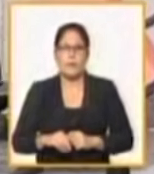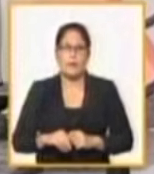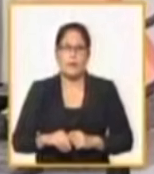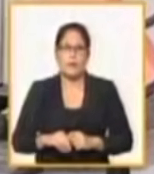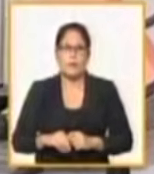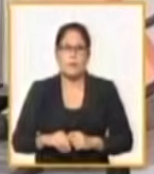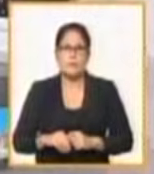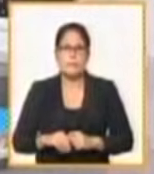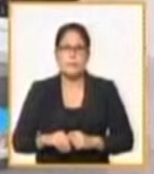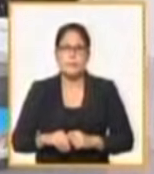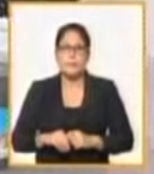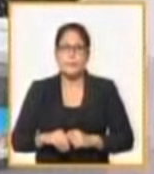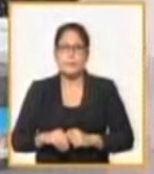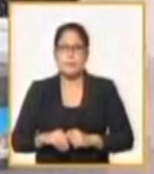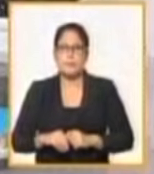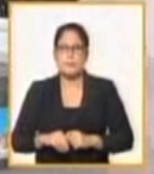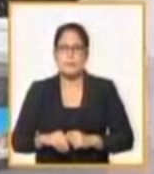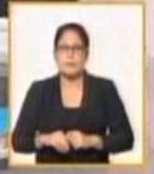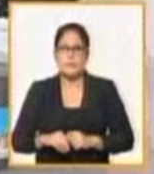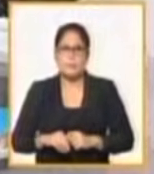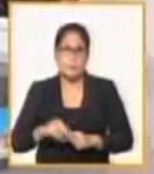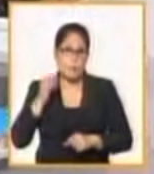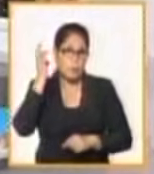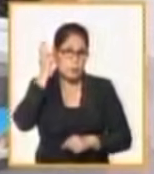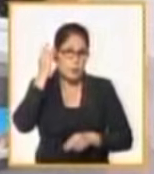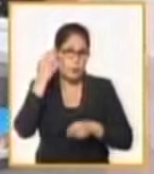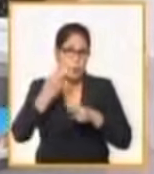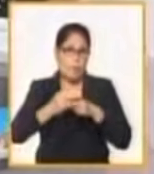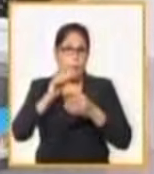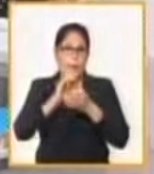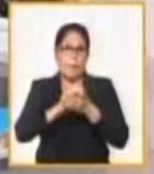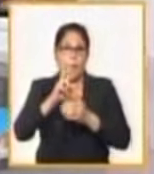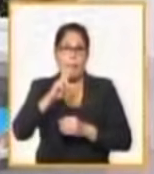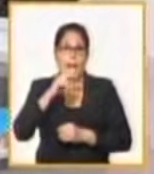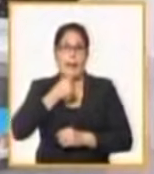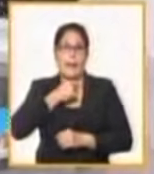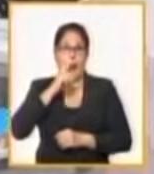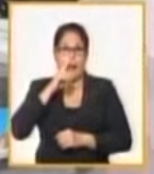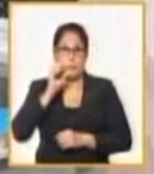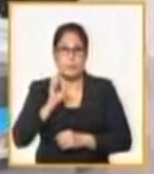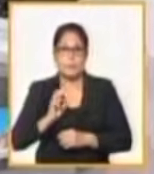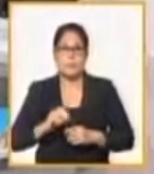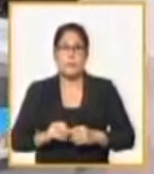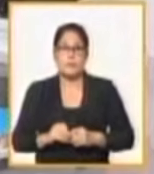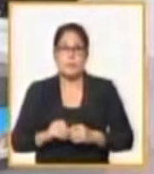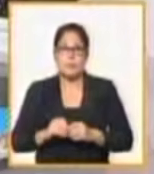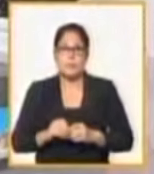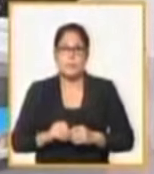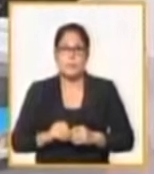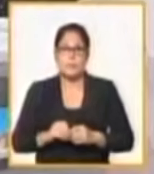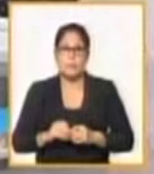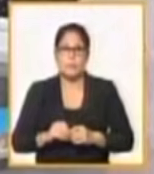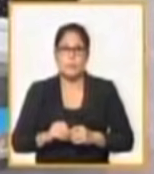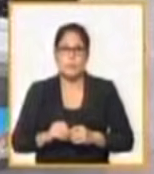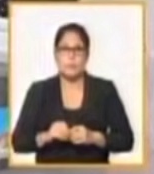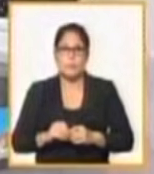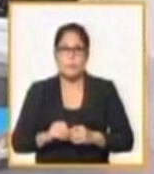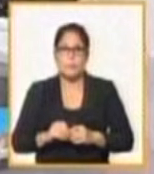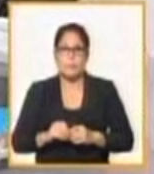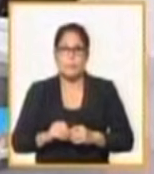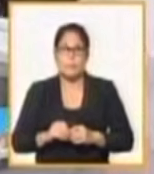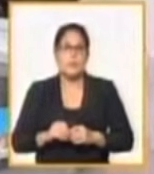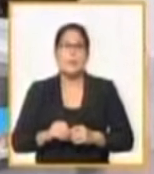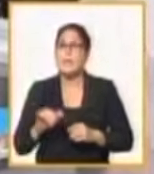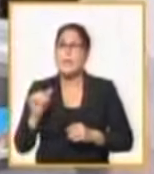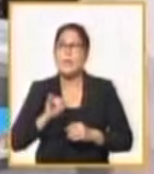decía Miguel que aquellas expresiones de Fidel ese 30 de junio y después en la política cultural de la Revolución tienen profundas raíces